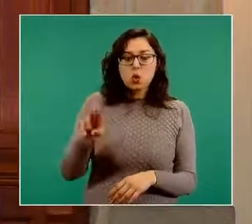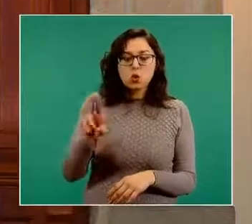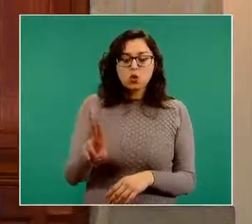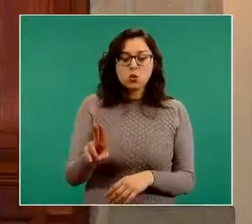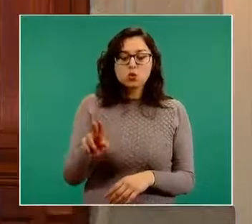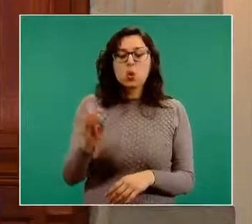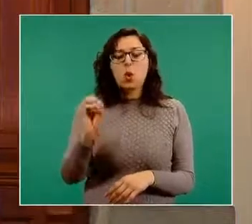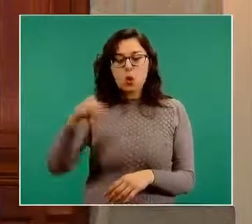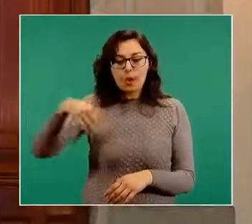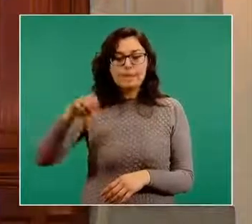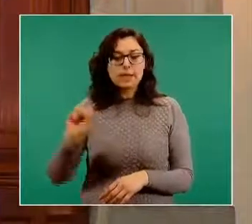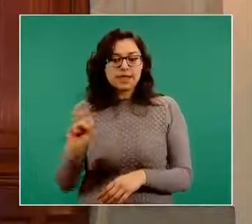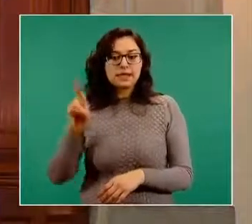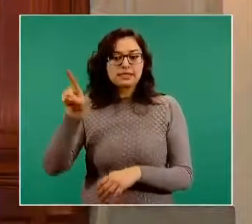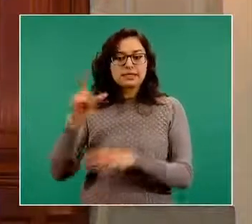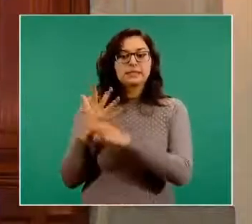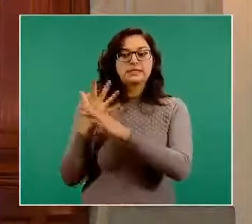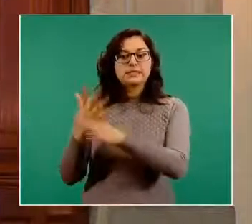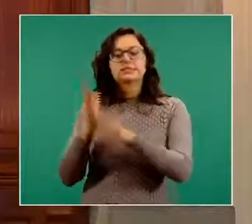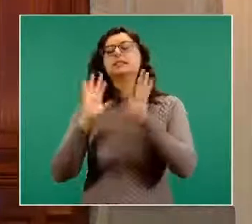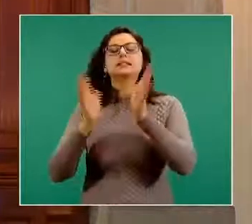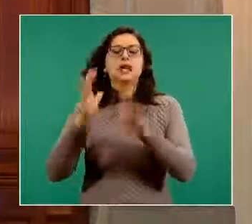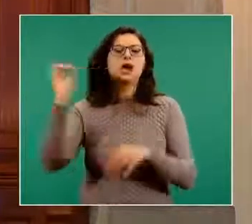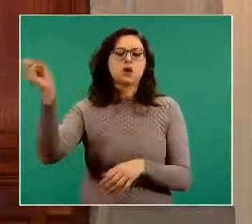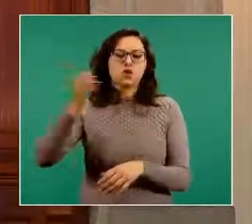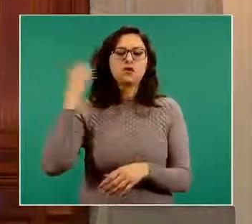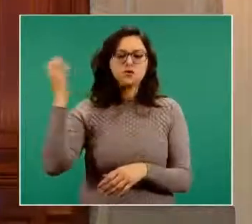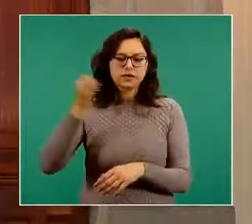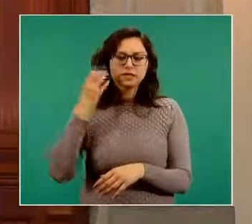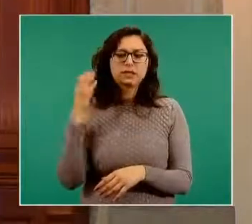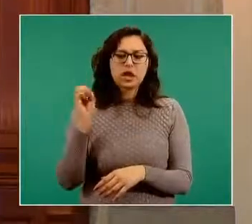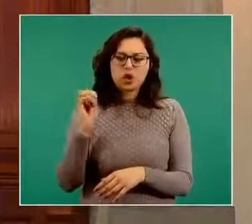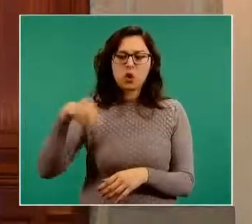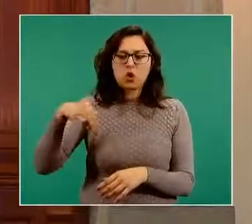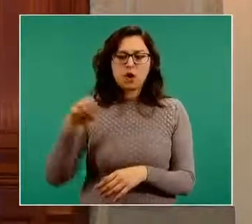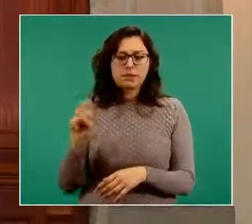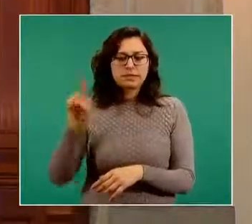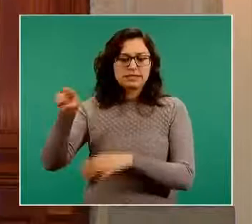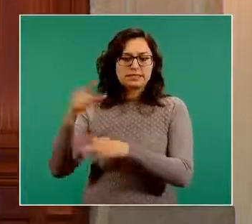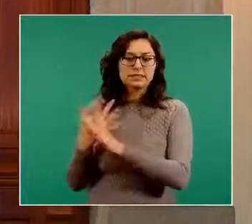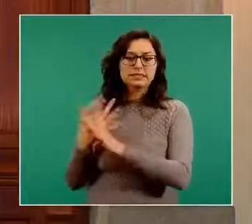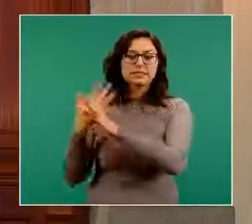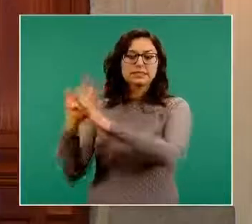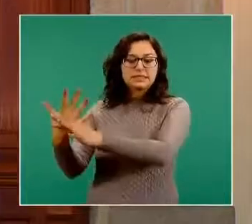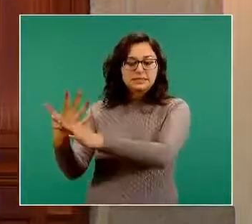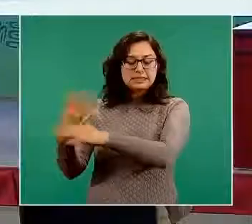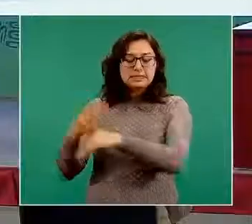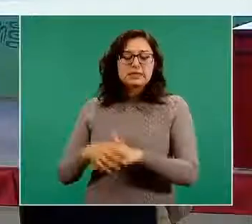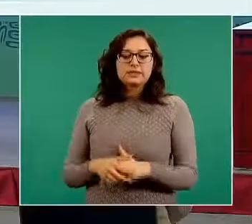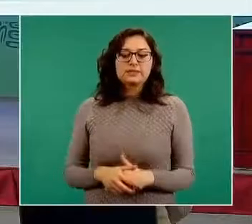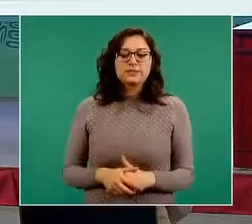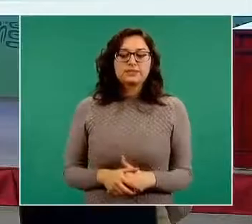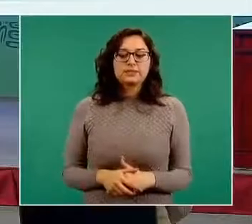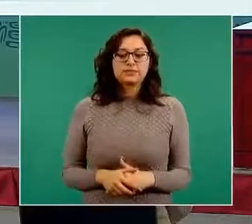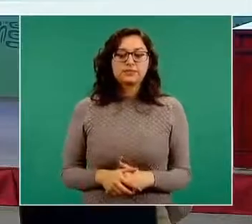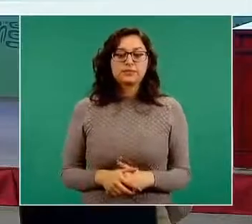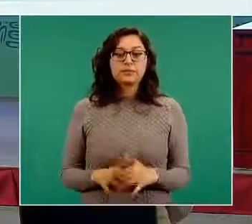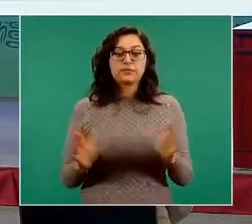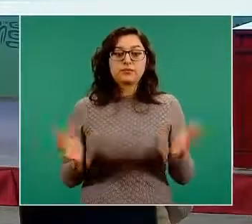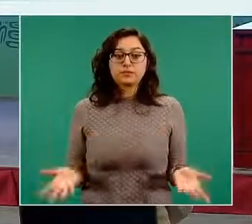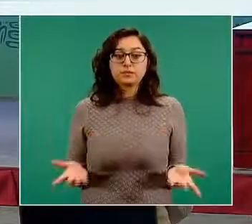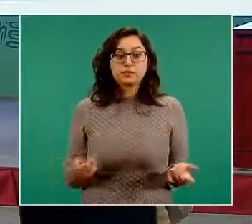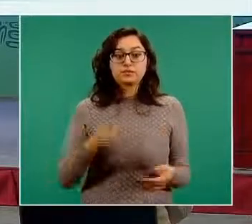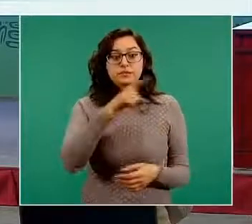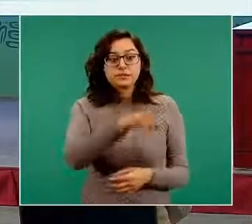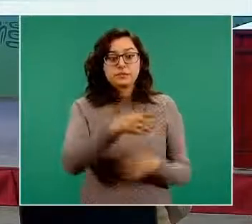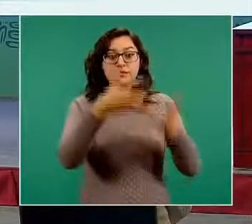ya fue formulada en las conferencias de prensa de la organización, que consiste en que en la medida en que la